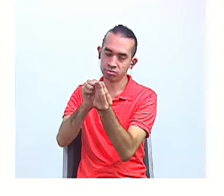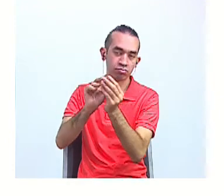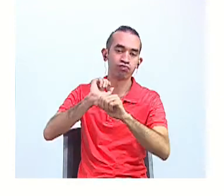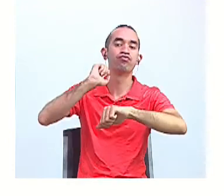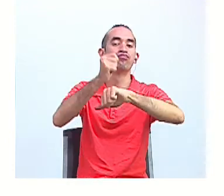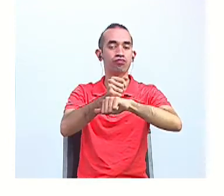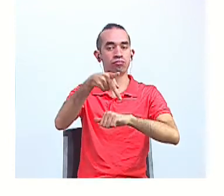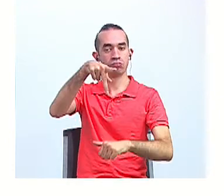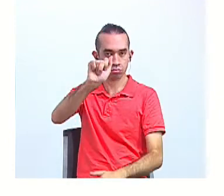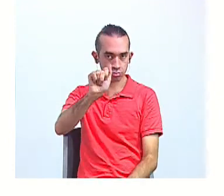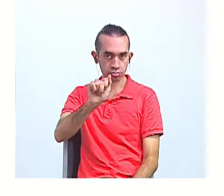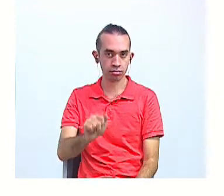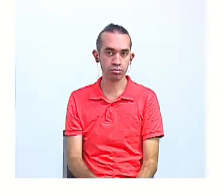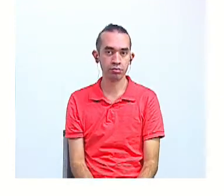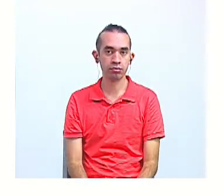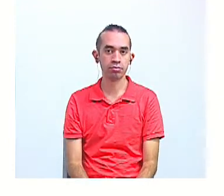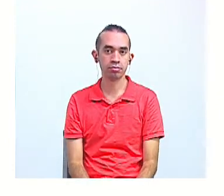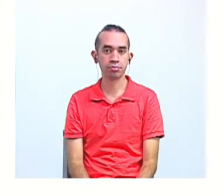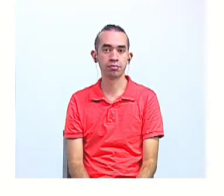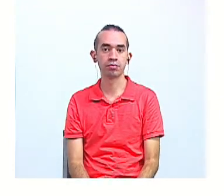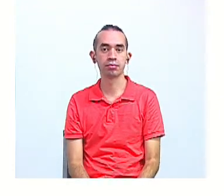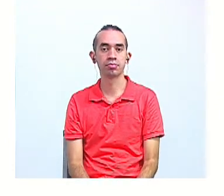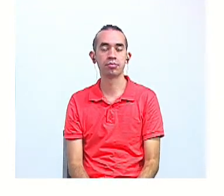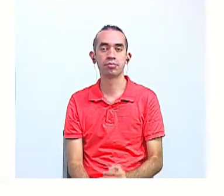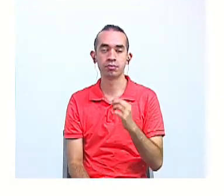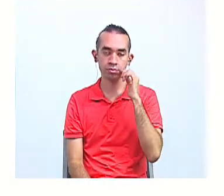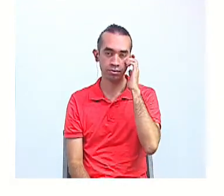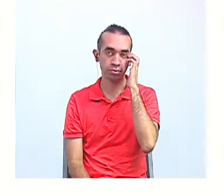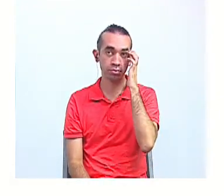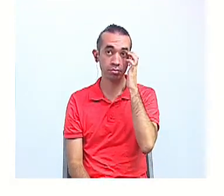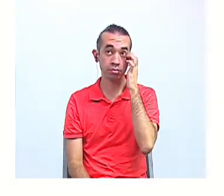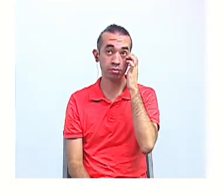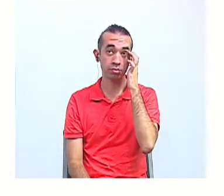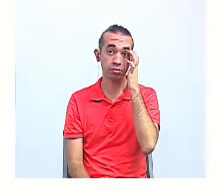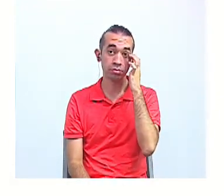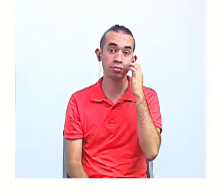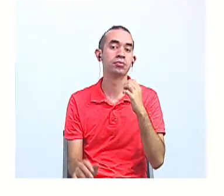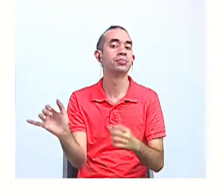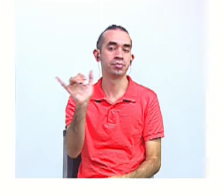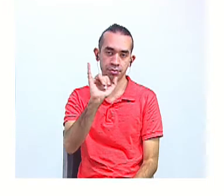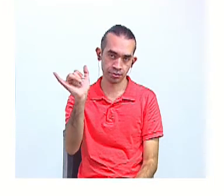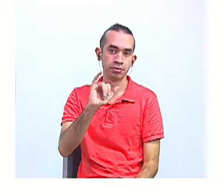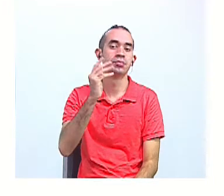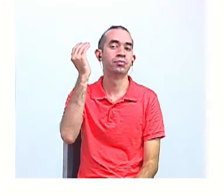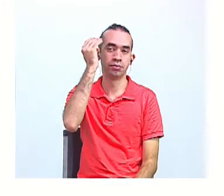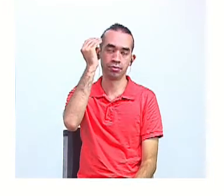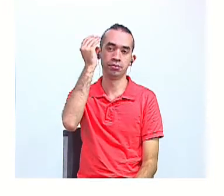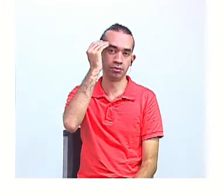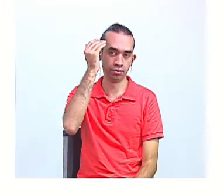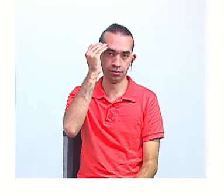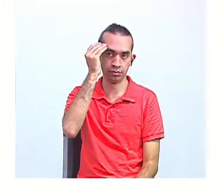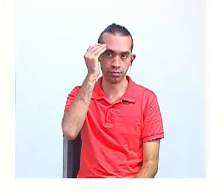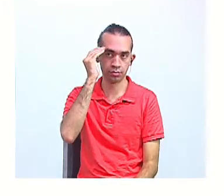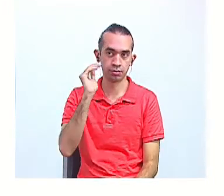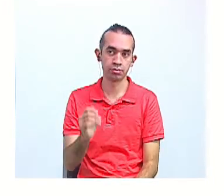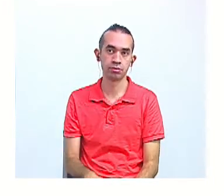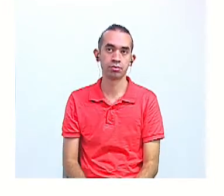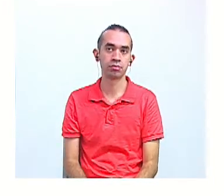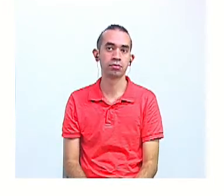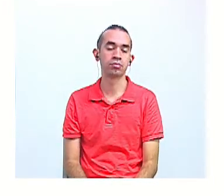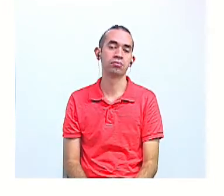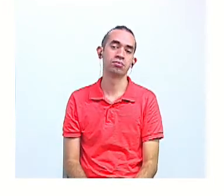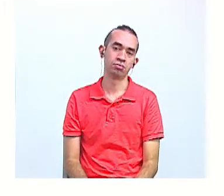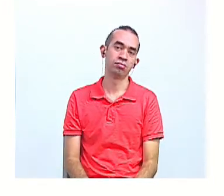unidad pascal. Muy bien, pero entonces también es importante, al igual